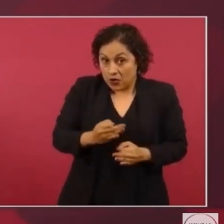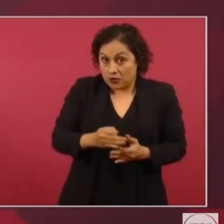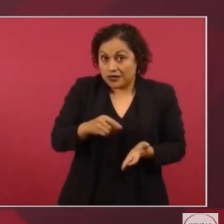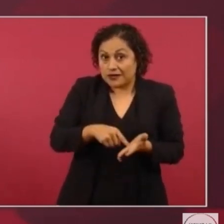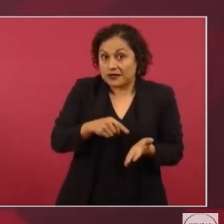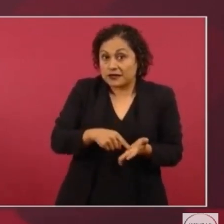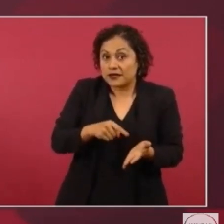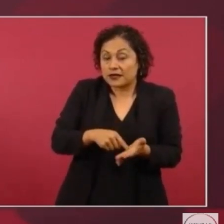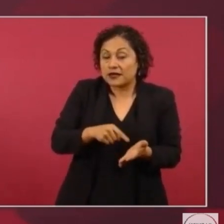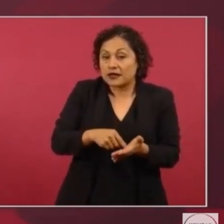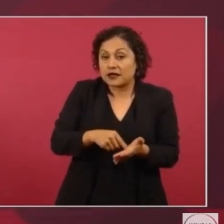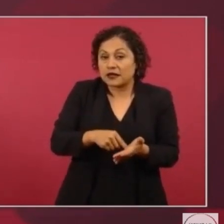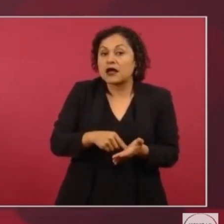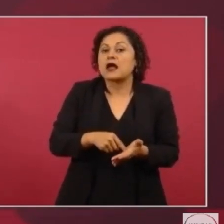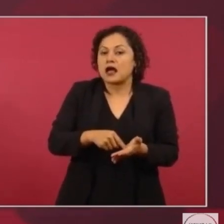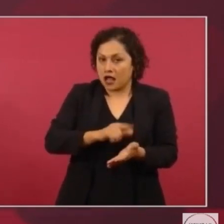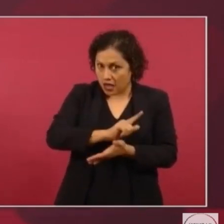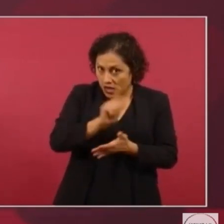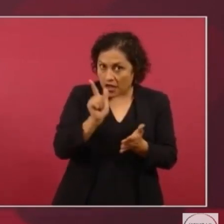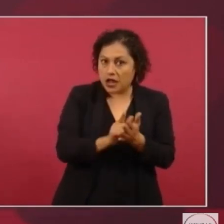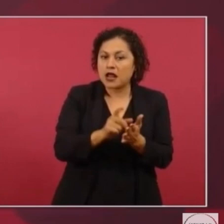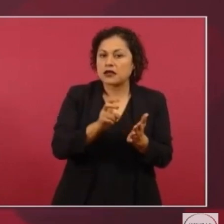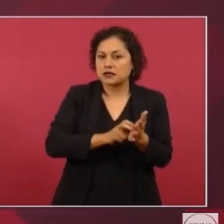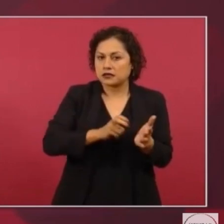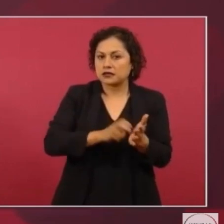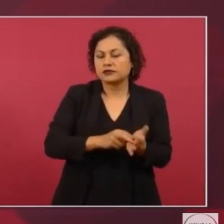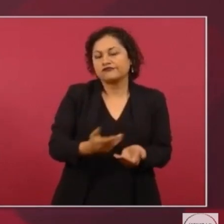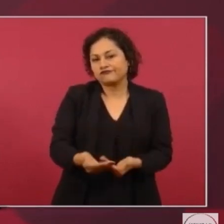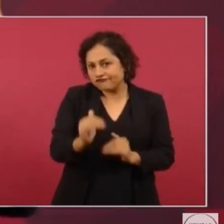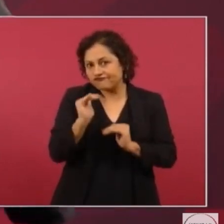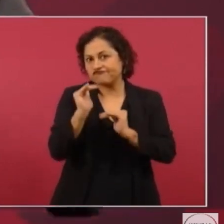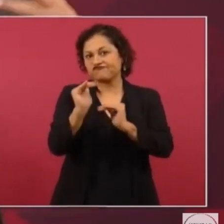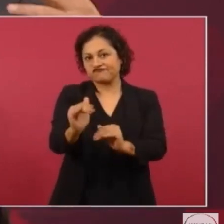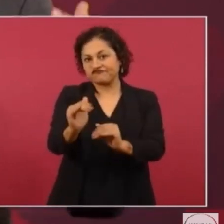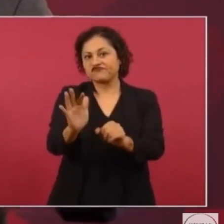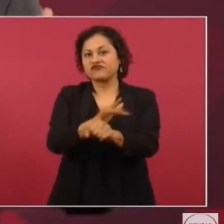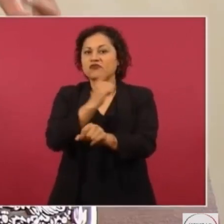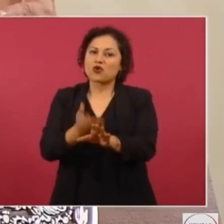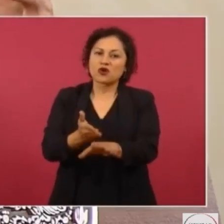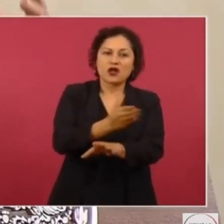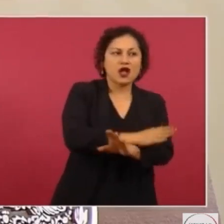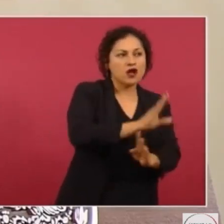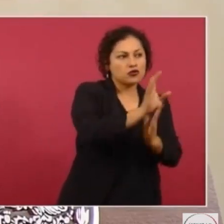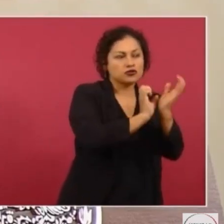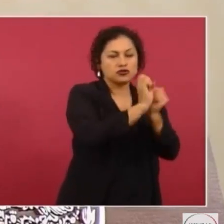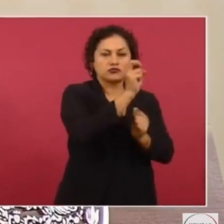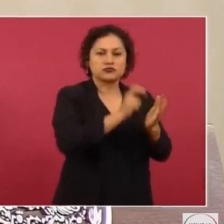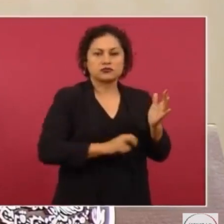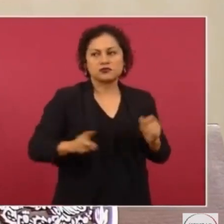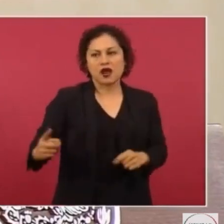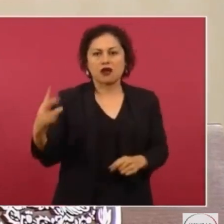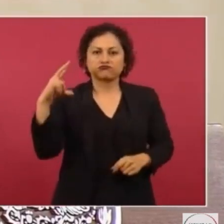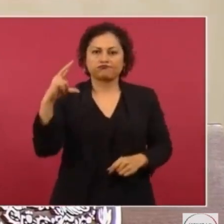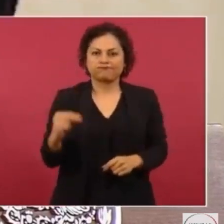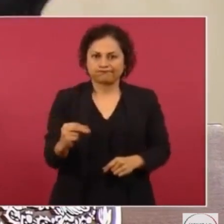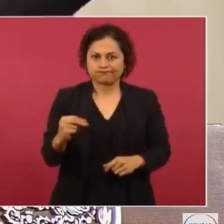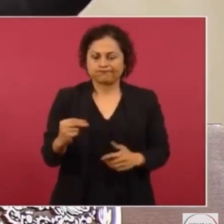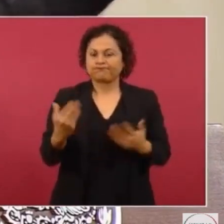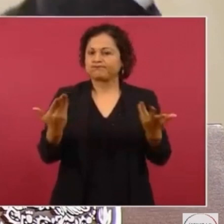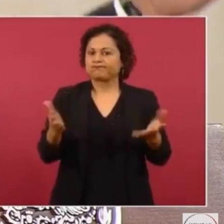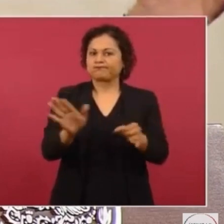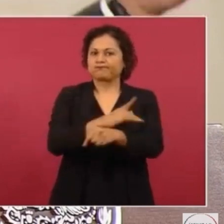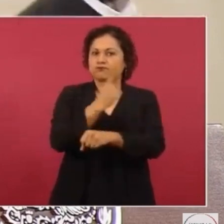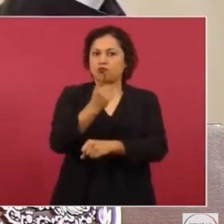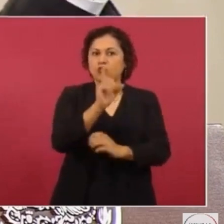sus limitaciones, porque no se pudo llevar a cabo una reforma constitucional, porque la